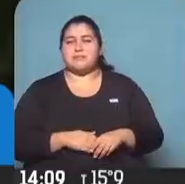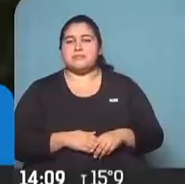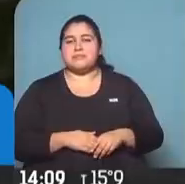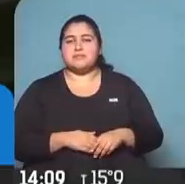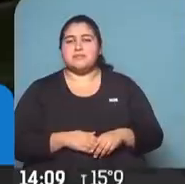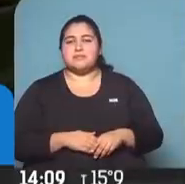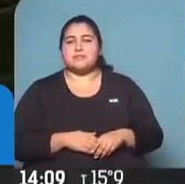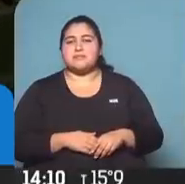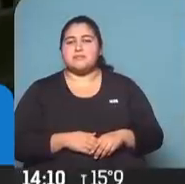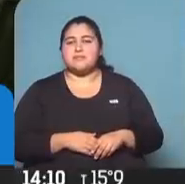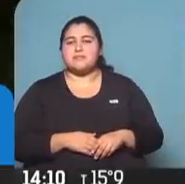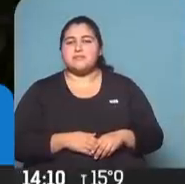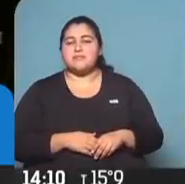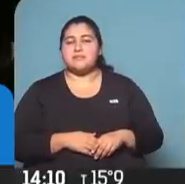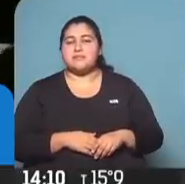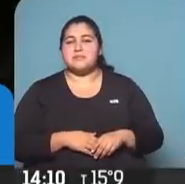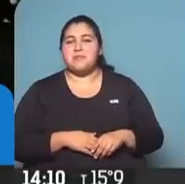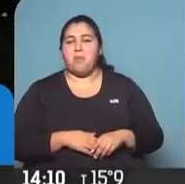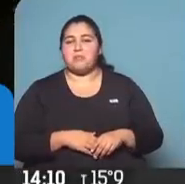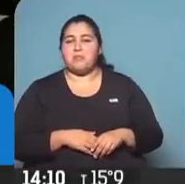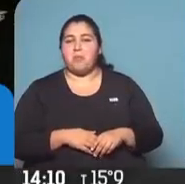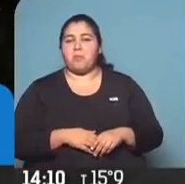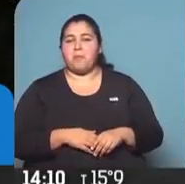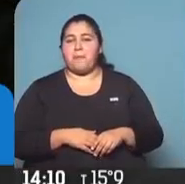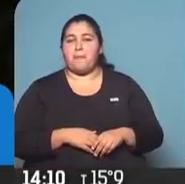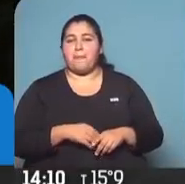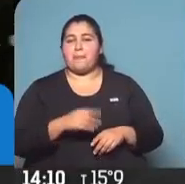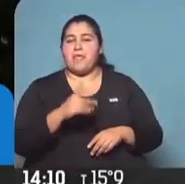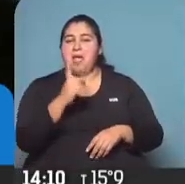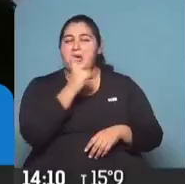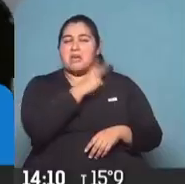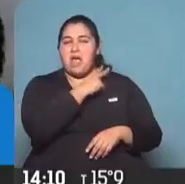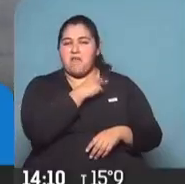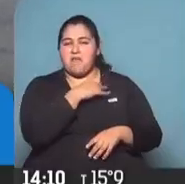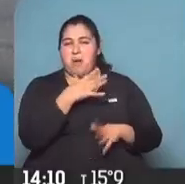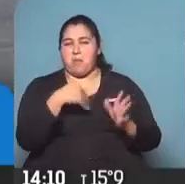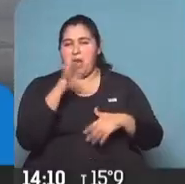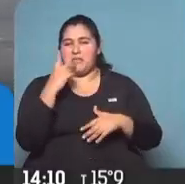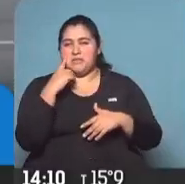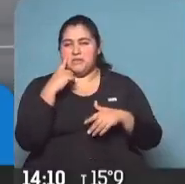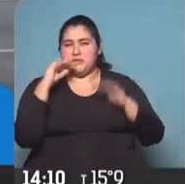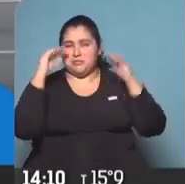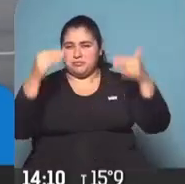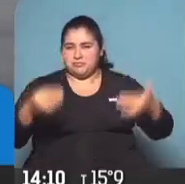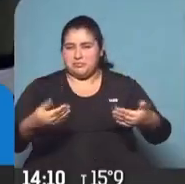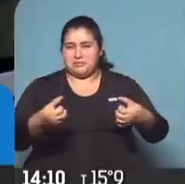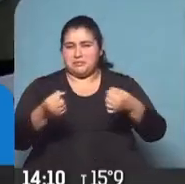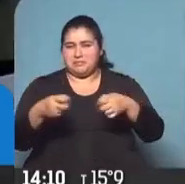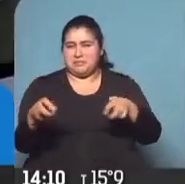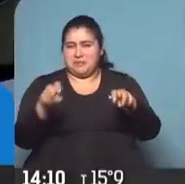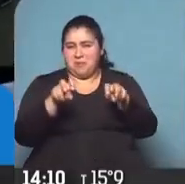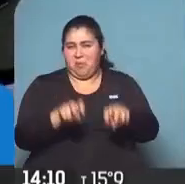se aproxima al palco oficial el jefe del agrupamiento hemos analizado montado en el